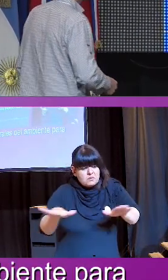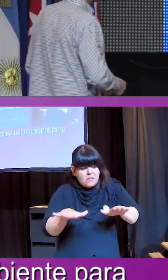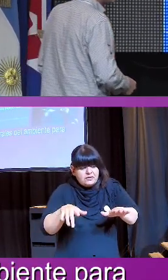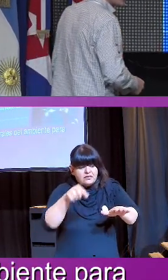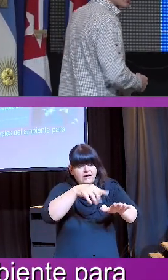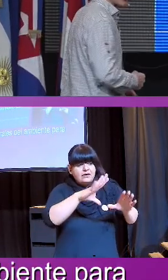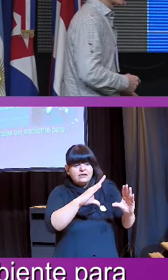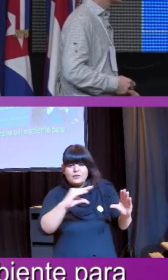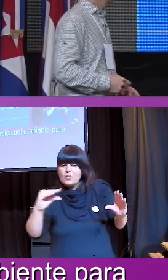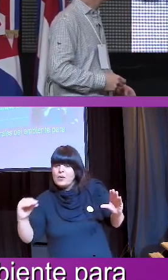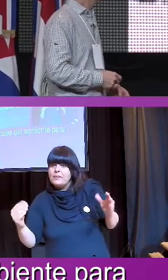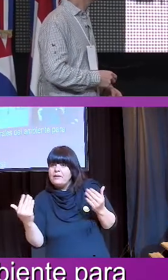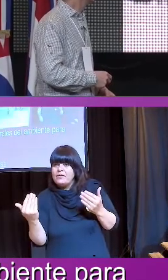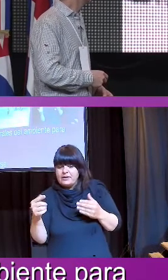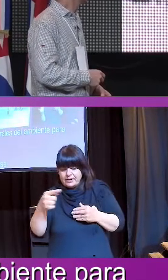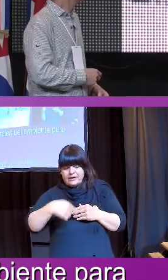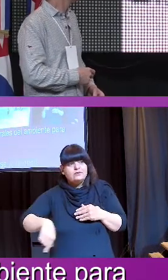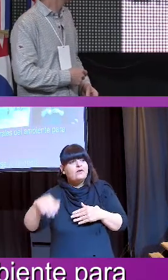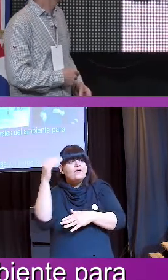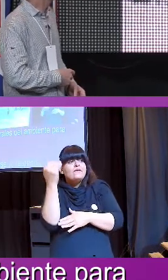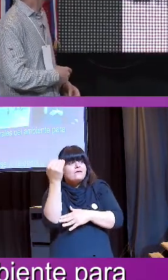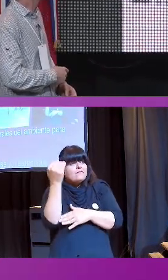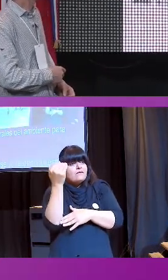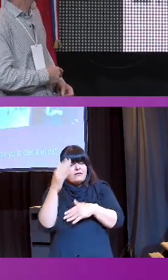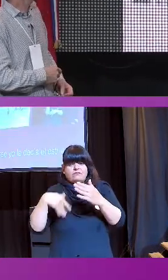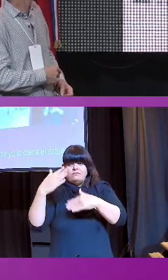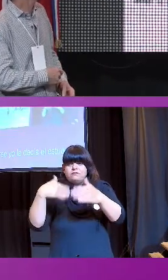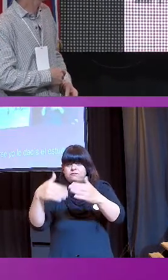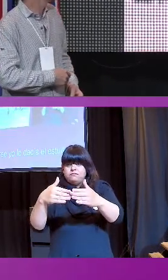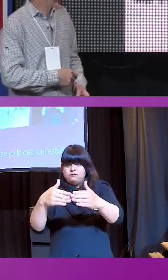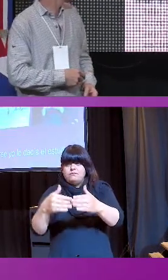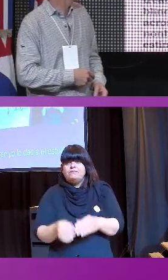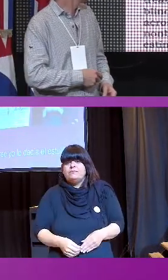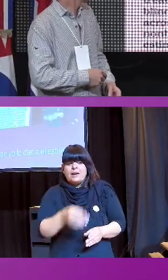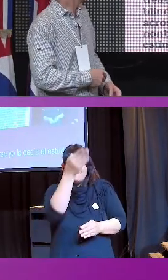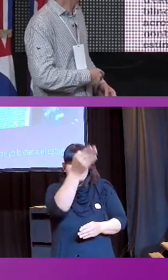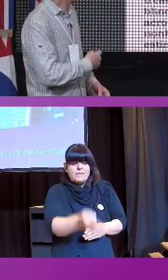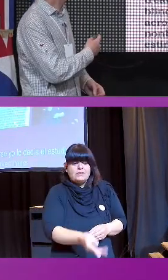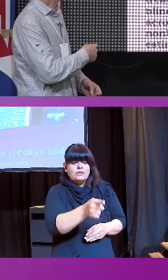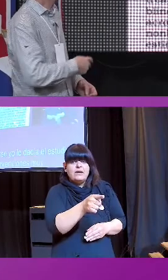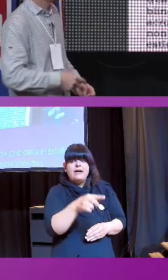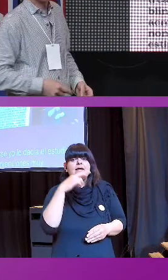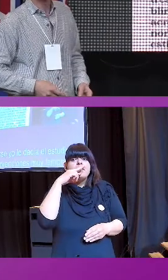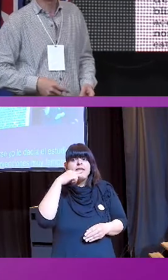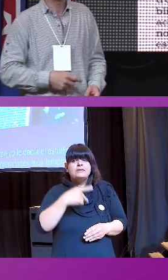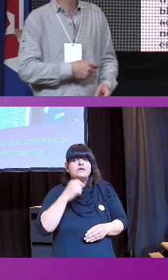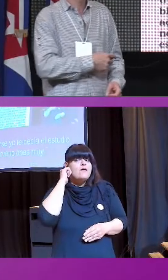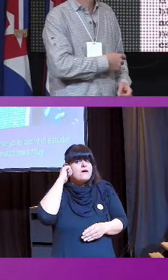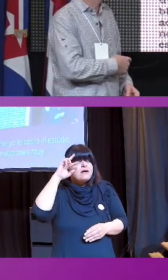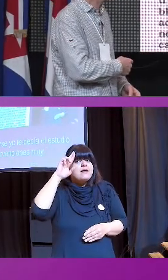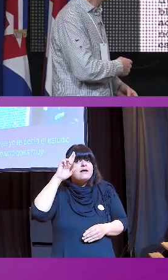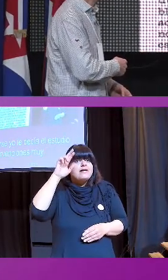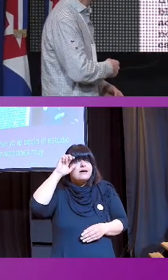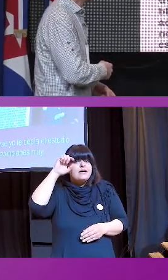Entonces empezaron a desarrollarse. Yo les decía el estudio de Jonathan Green en lo que es intervenciones muy tempranas, mediadas por padres en